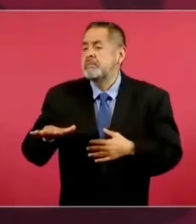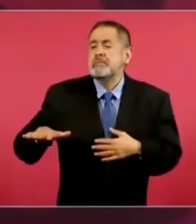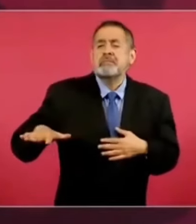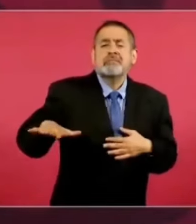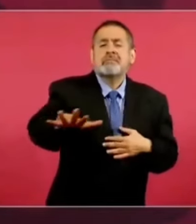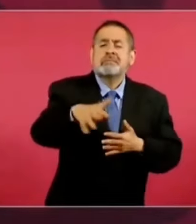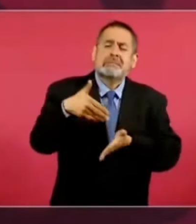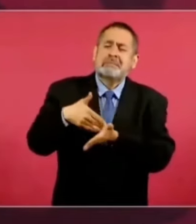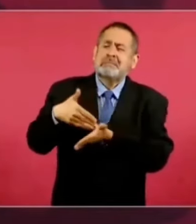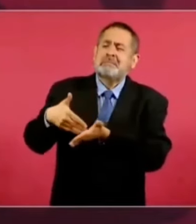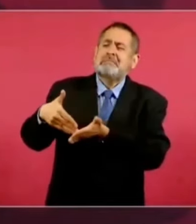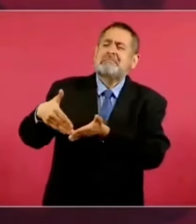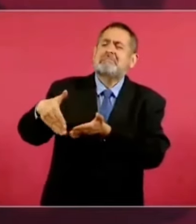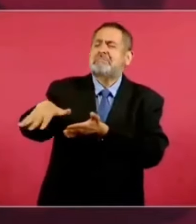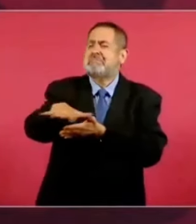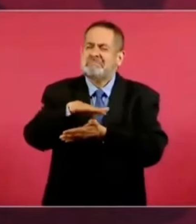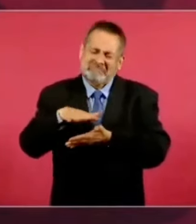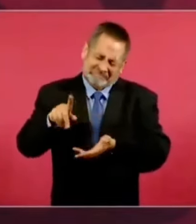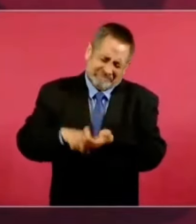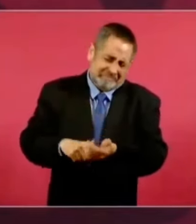de millones